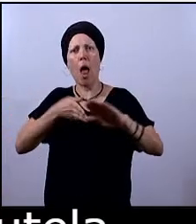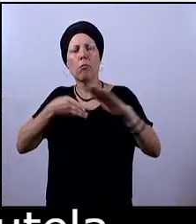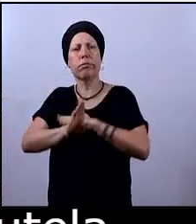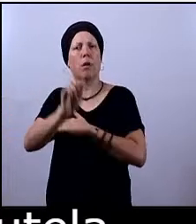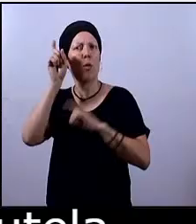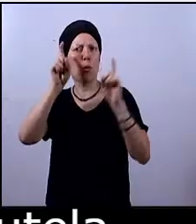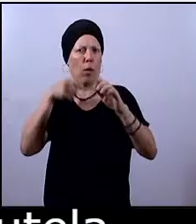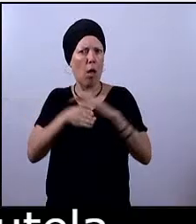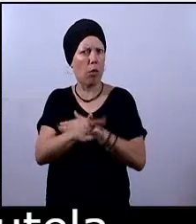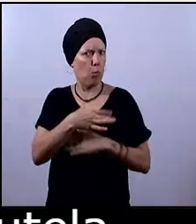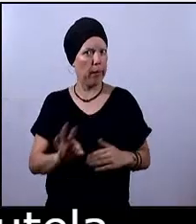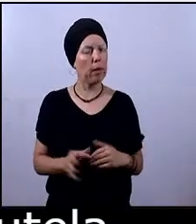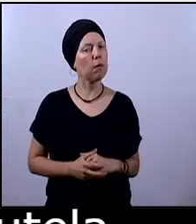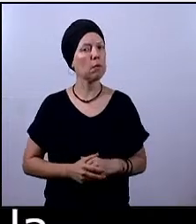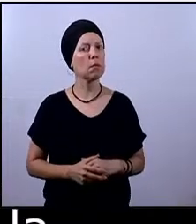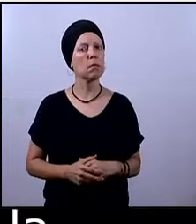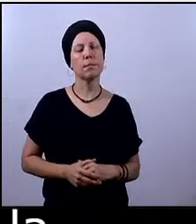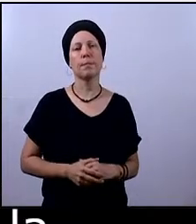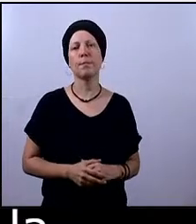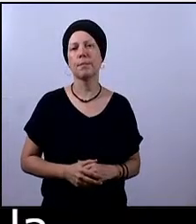educación.